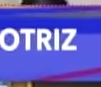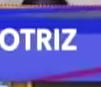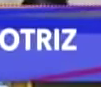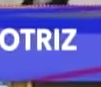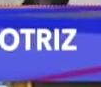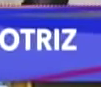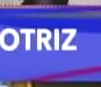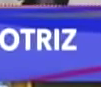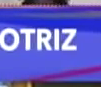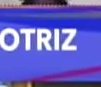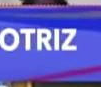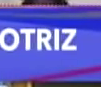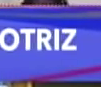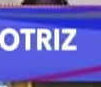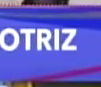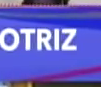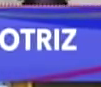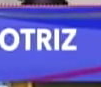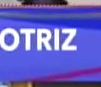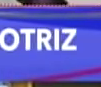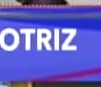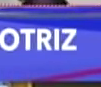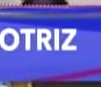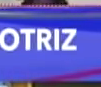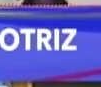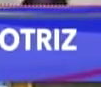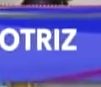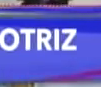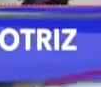una clase obrera con una gran capacidad,